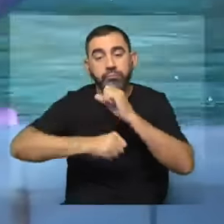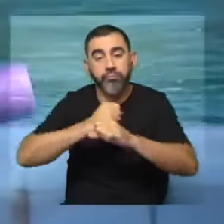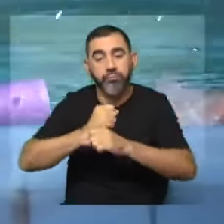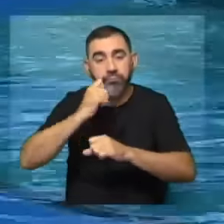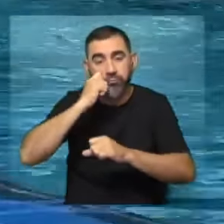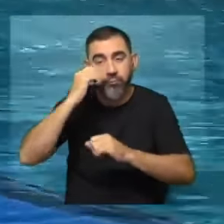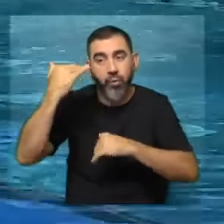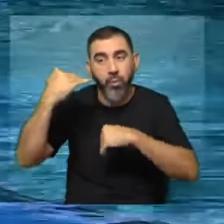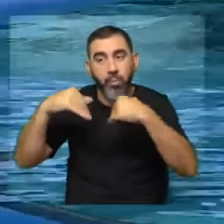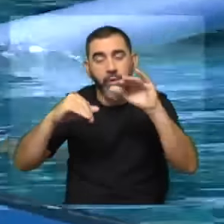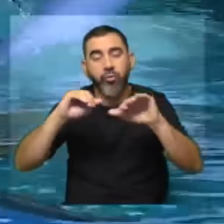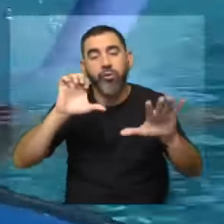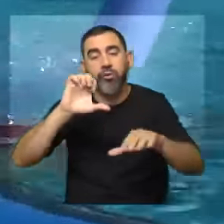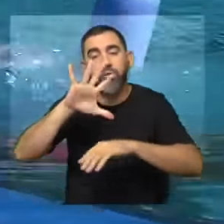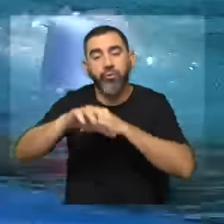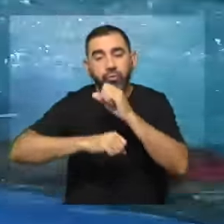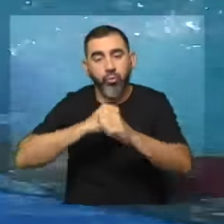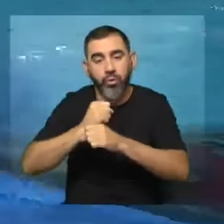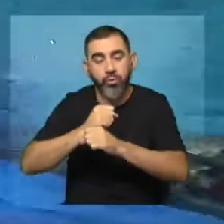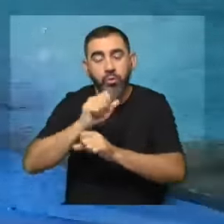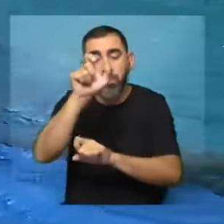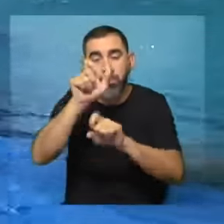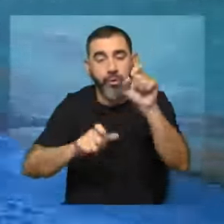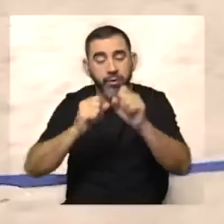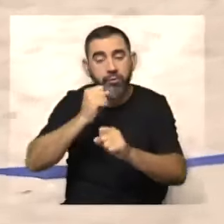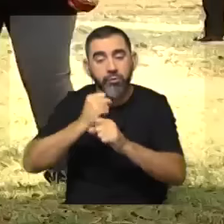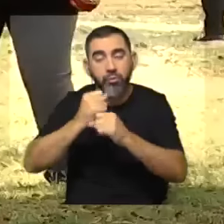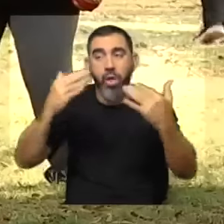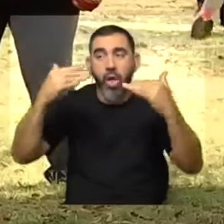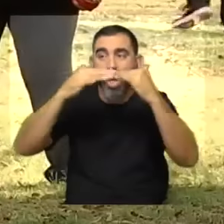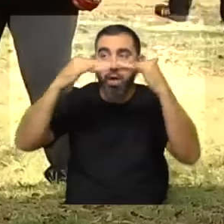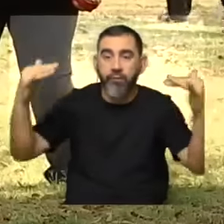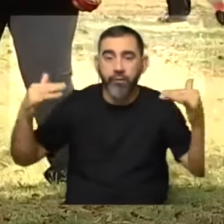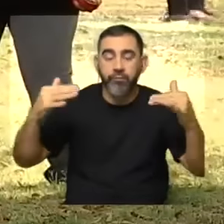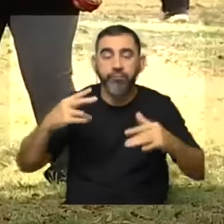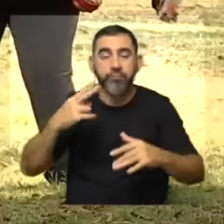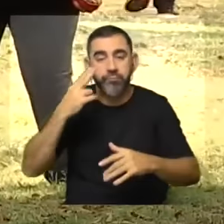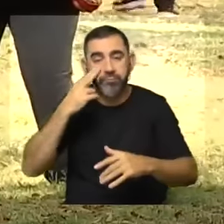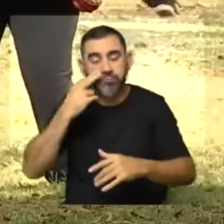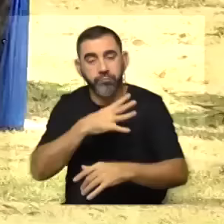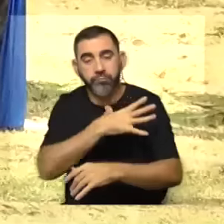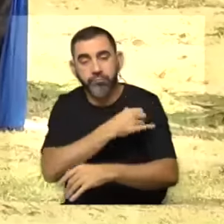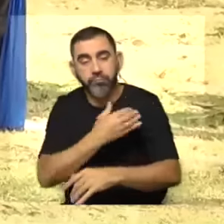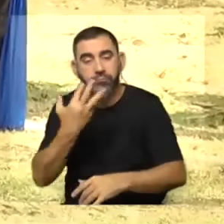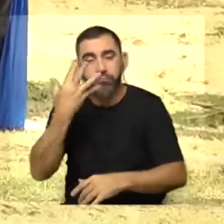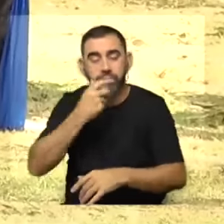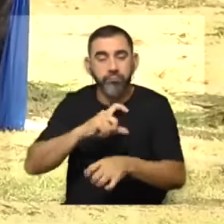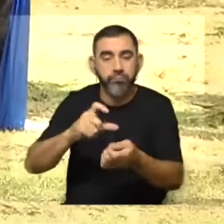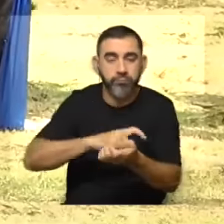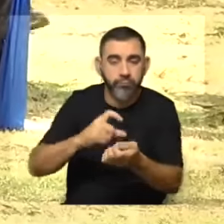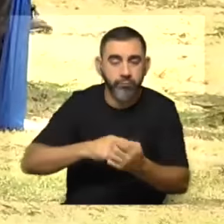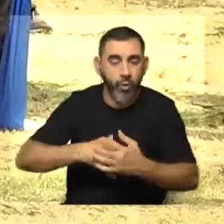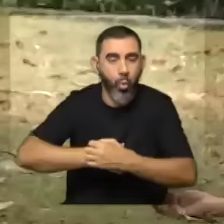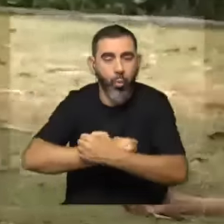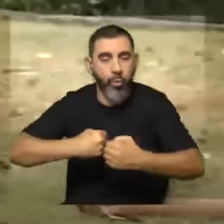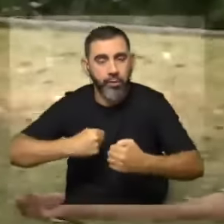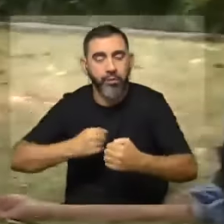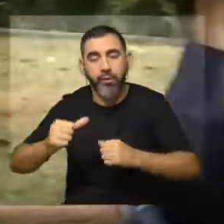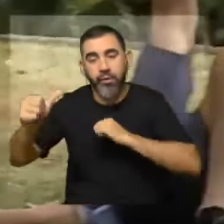mayores de 65 personas que realizan tareas al aire libre con hipertensión diabetes obesidad alcoholismo entre otros grupos de